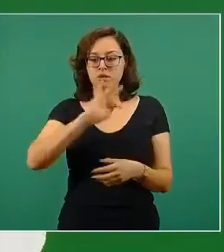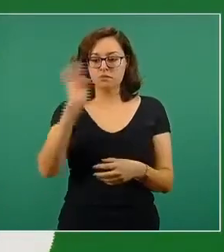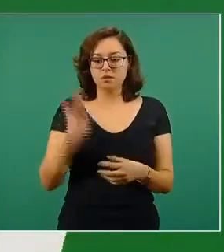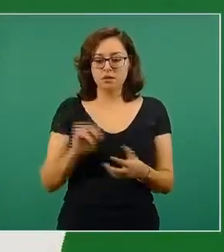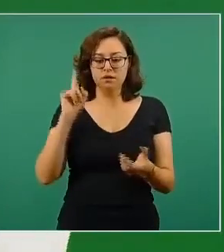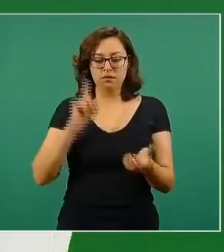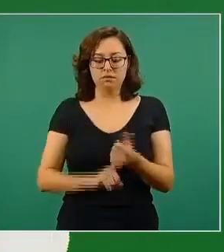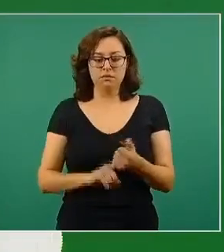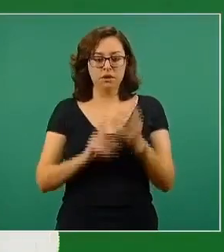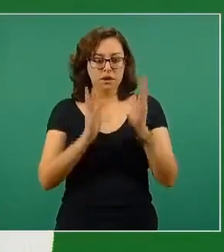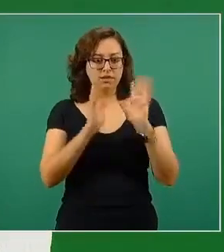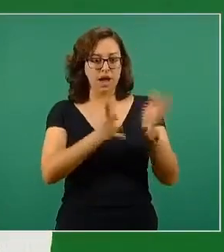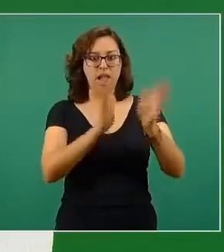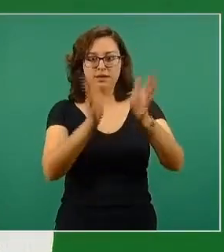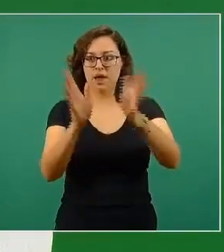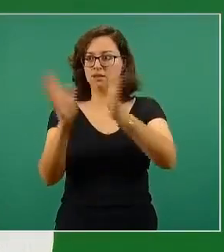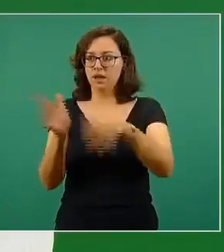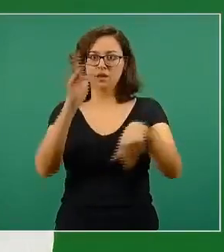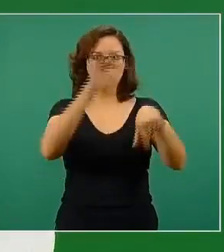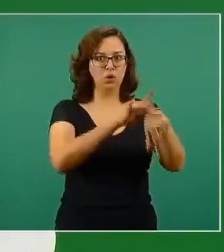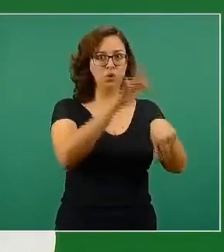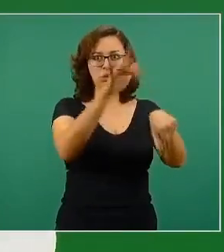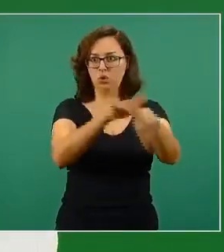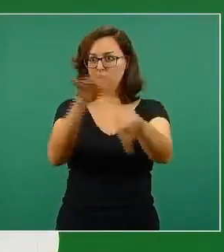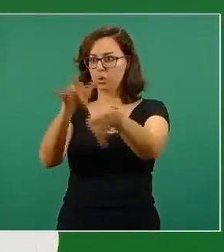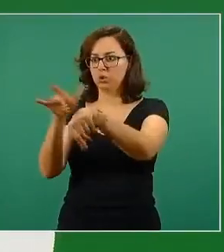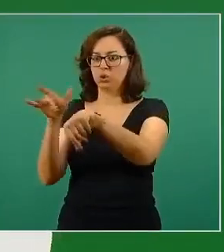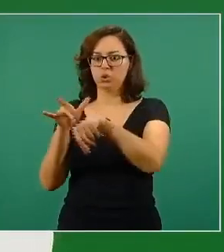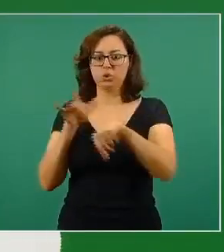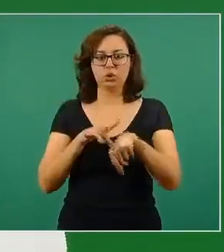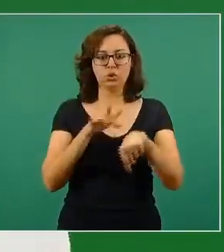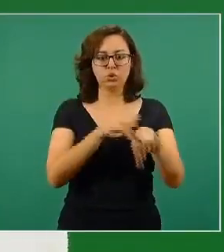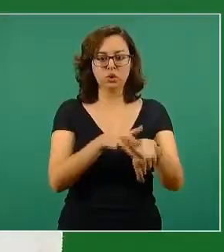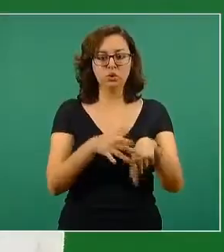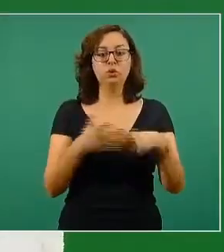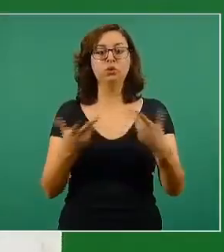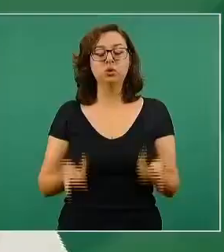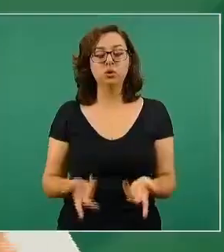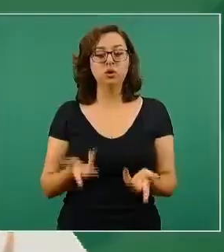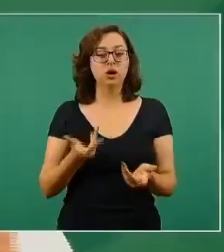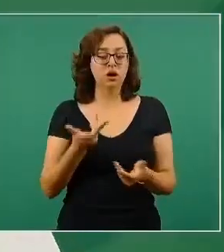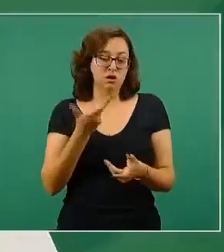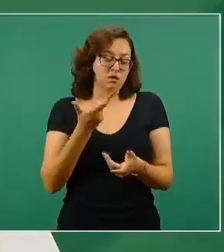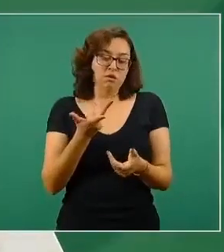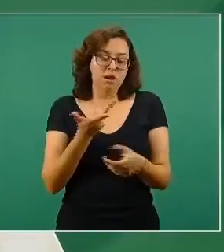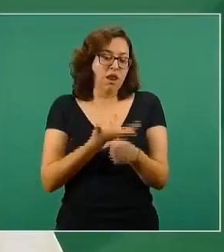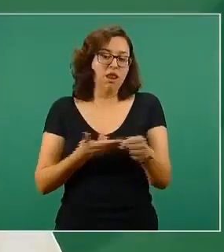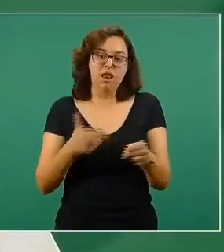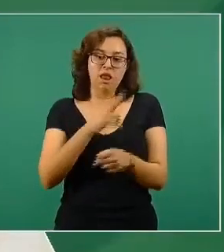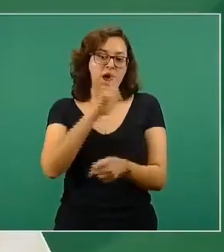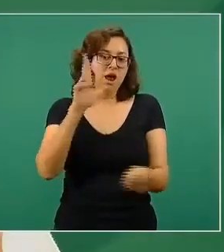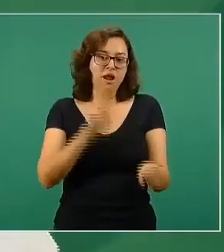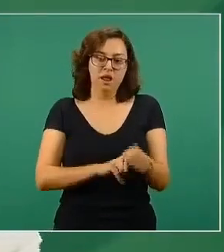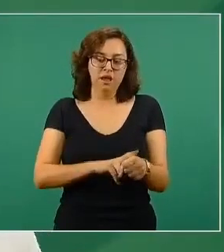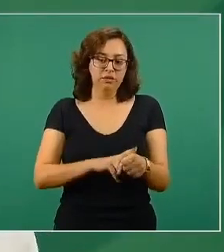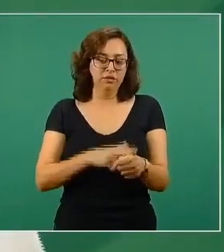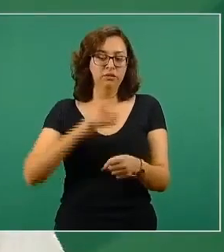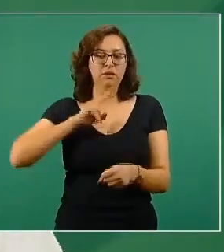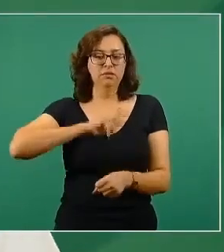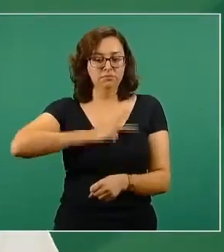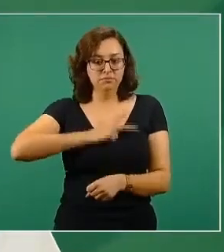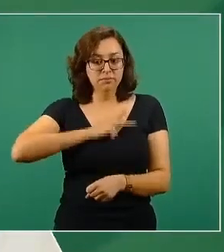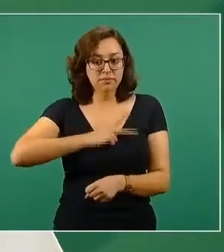porcentaje de la población ya tuvo una exposición al virus, ya sea al virus nativo que causa enfermedad pero puede